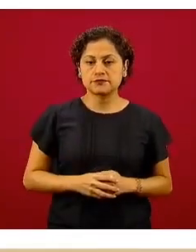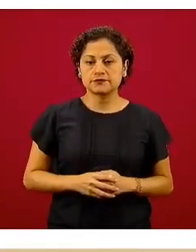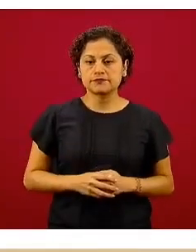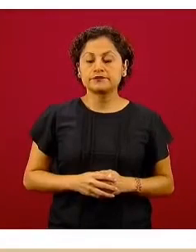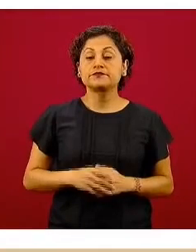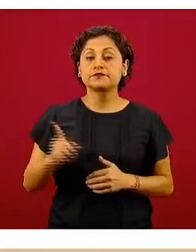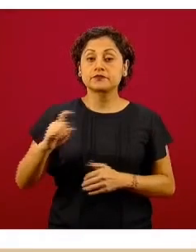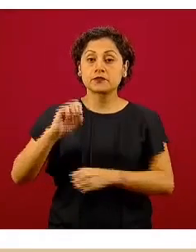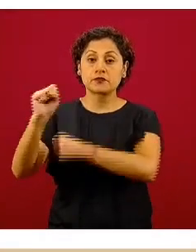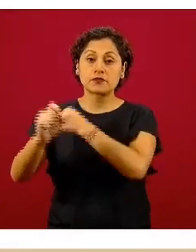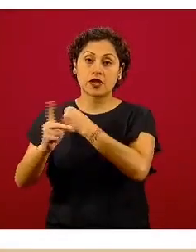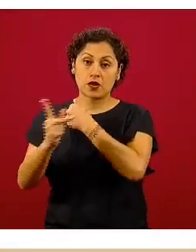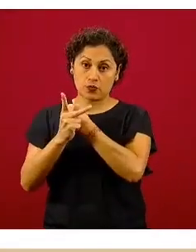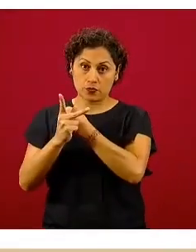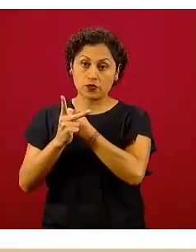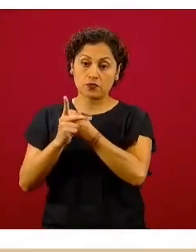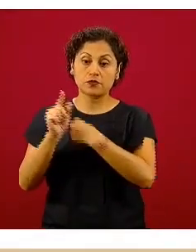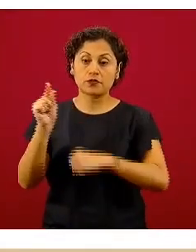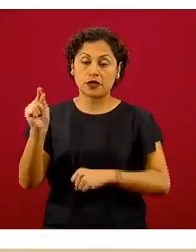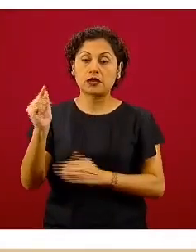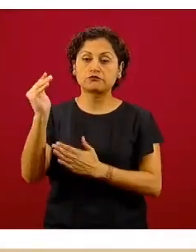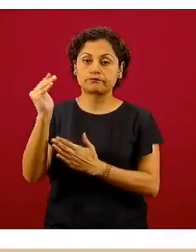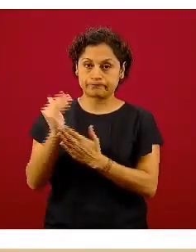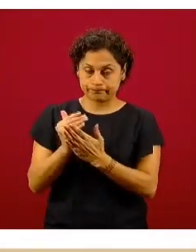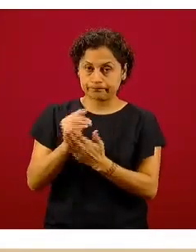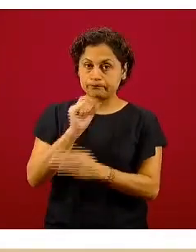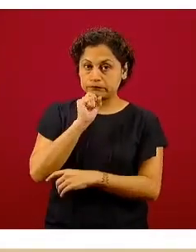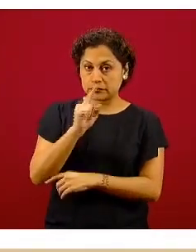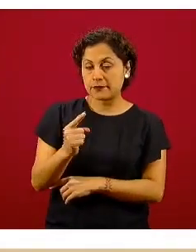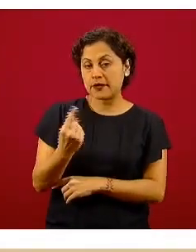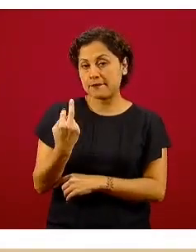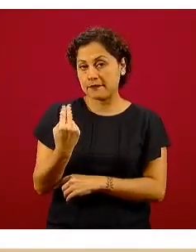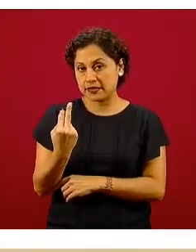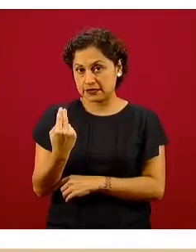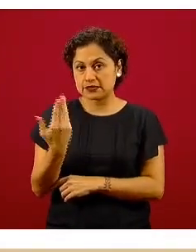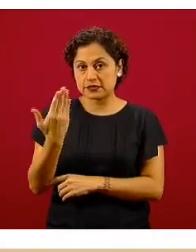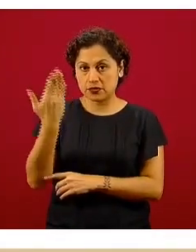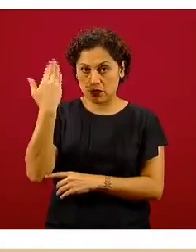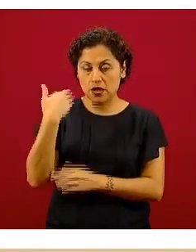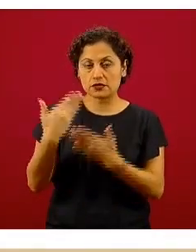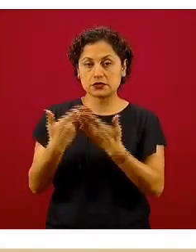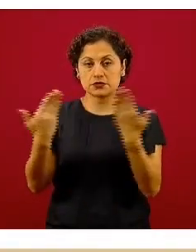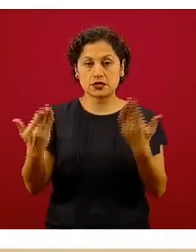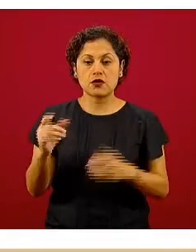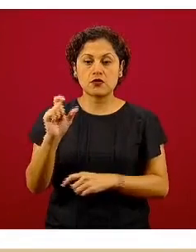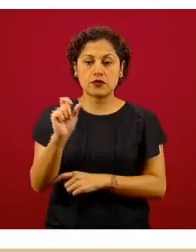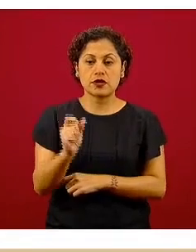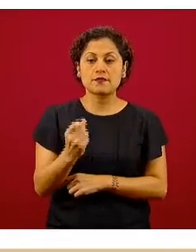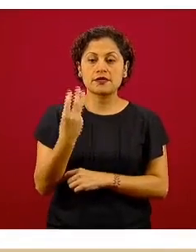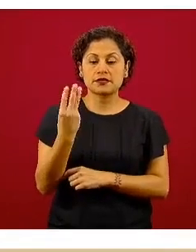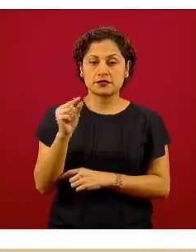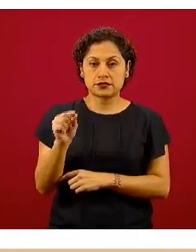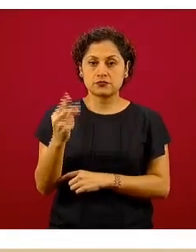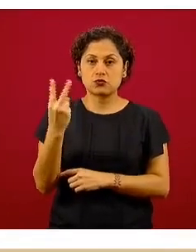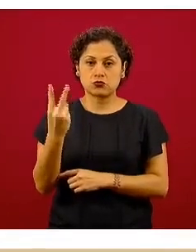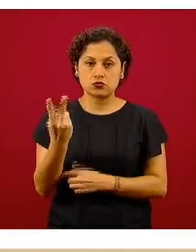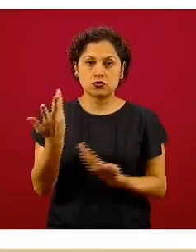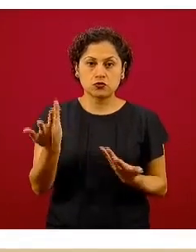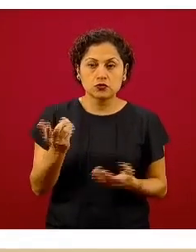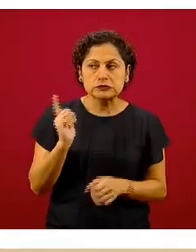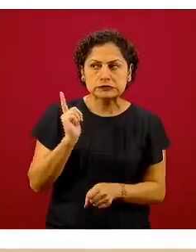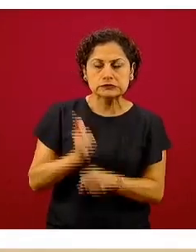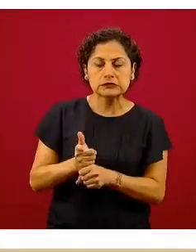región de Europa a su vez tuvo también una disminución de un 25 en el que se encontraba, ahora un 23.2, lo que nos habla de que